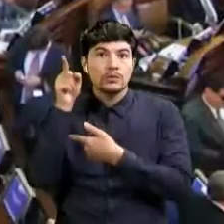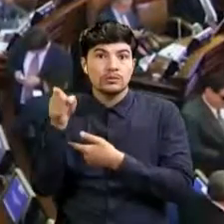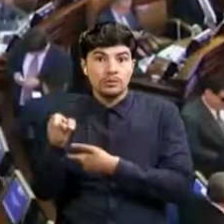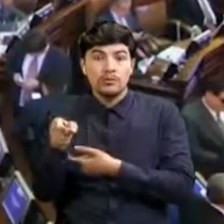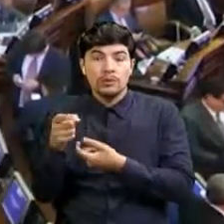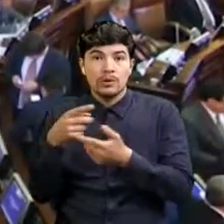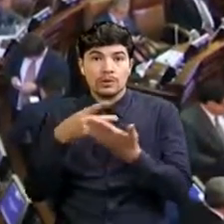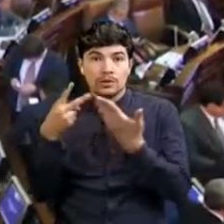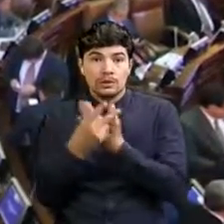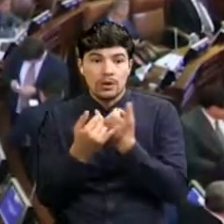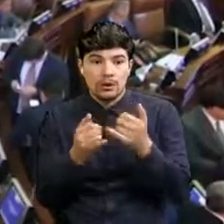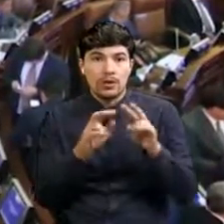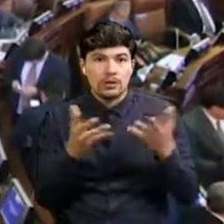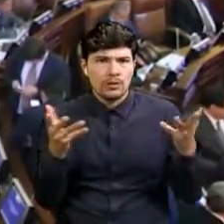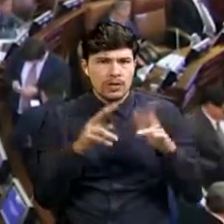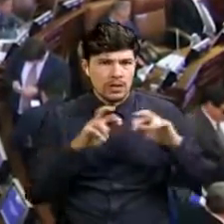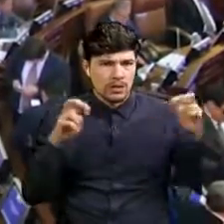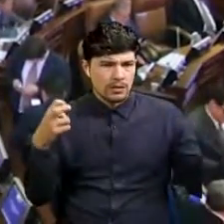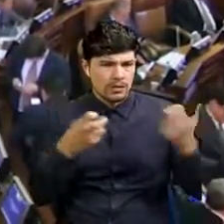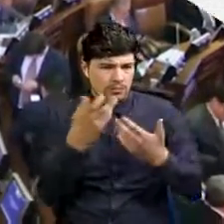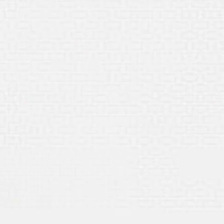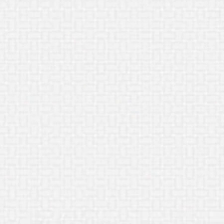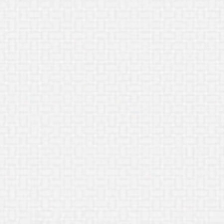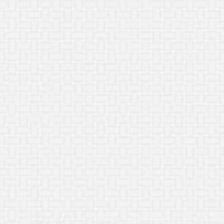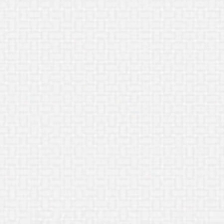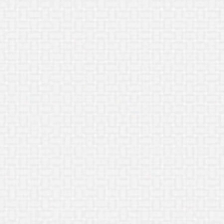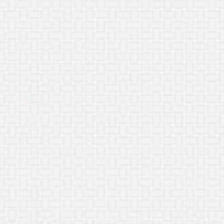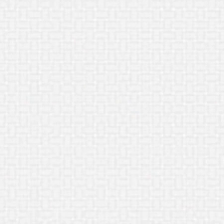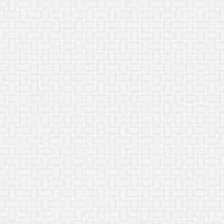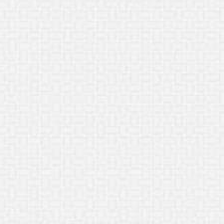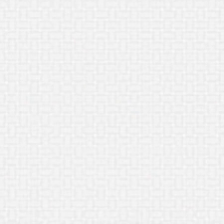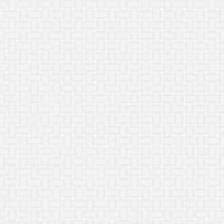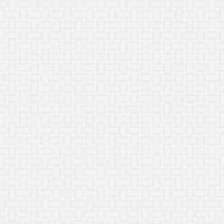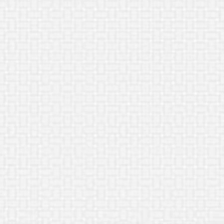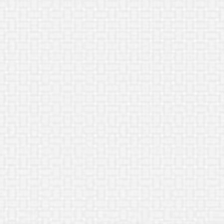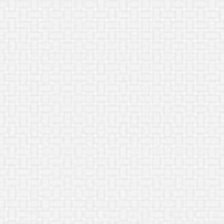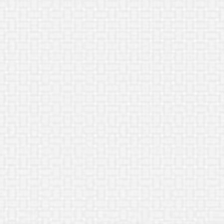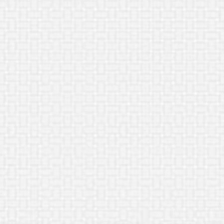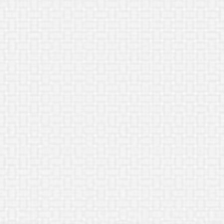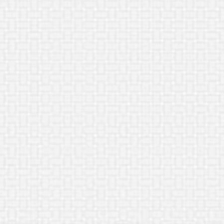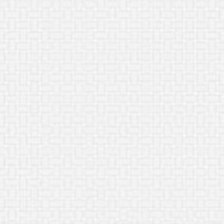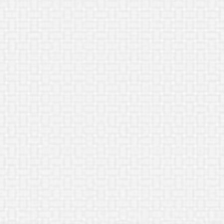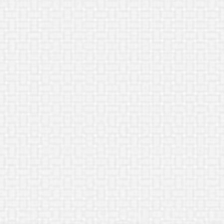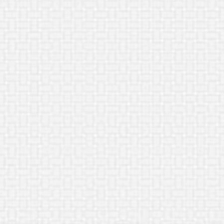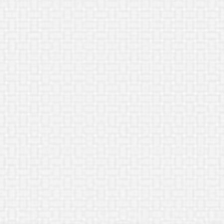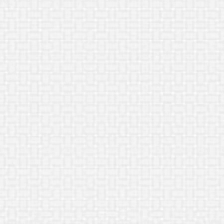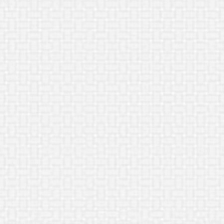actualmente se encuentra en el Senado de la República para su aprobación. Canaltro.com